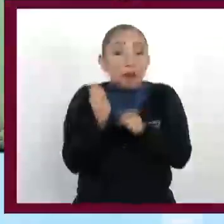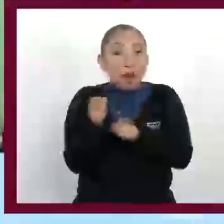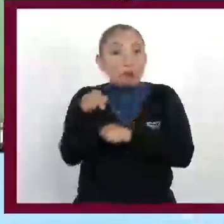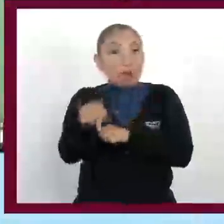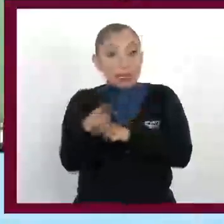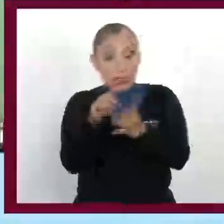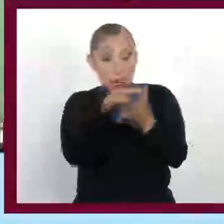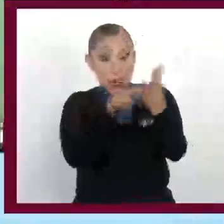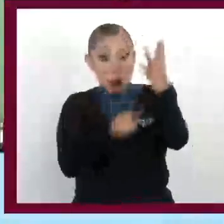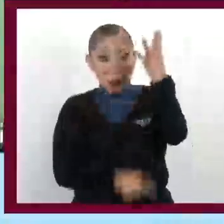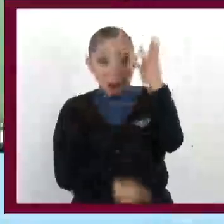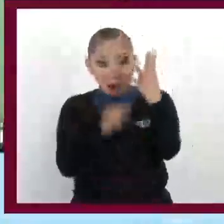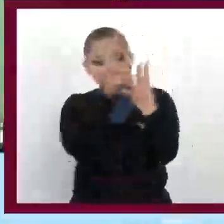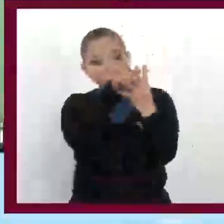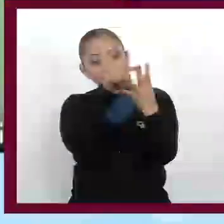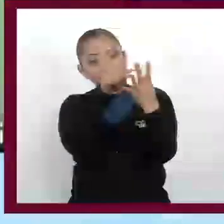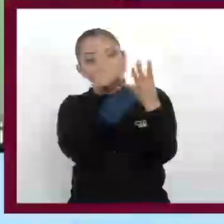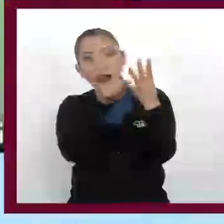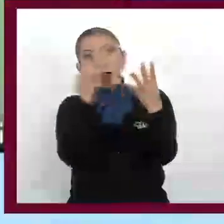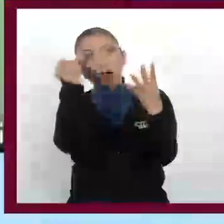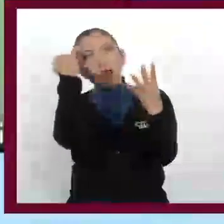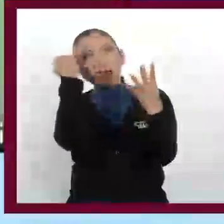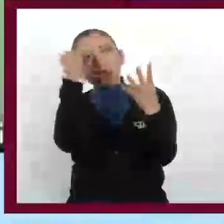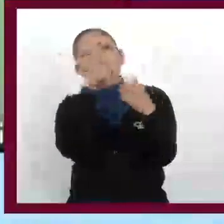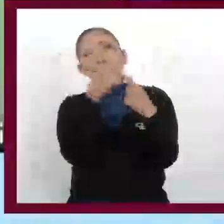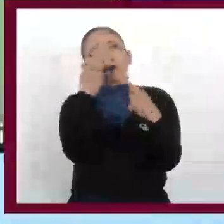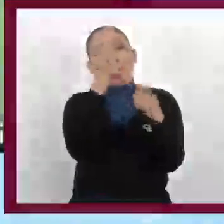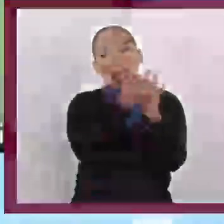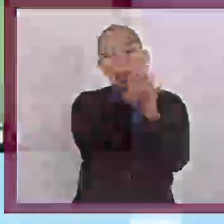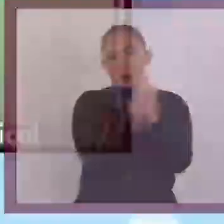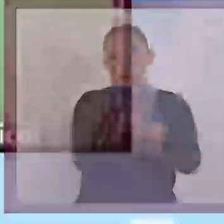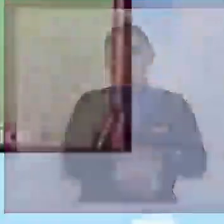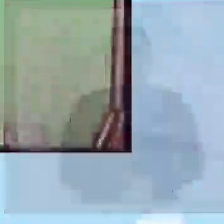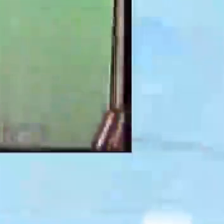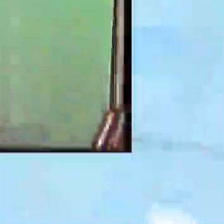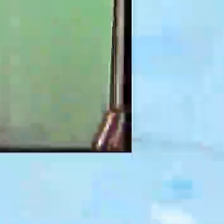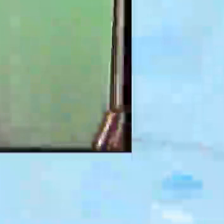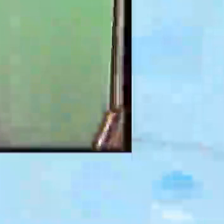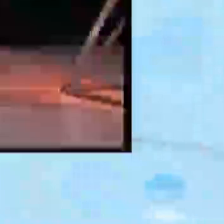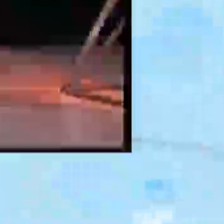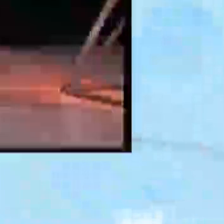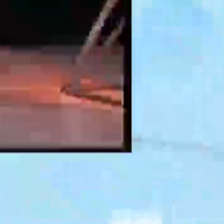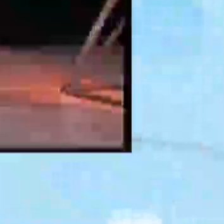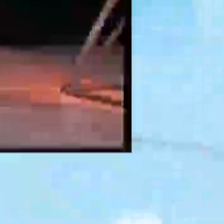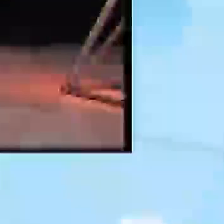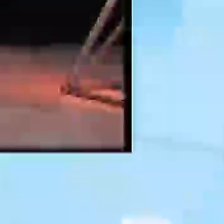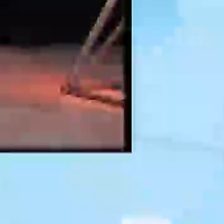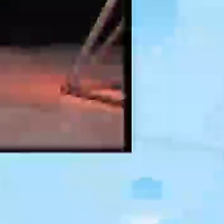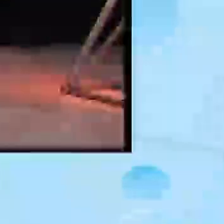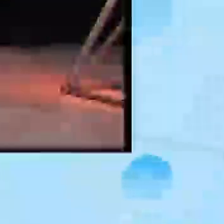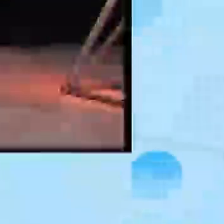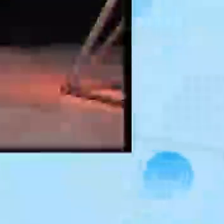con estos 4 elementos podemos entonces improvisar. Vamos a ver un ejemplo de ello, ¿no?